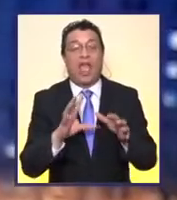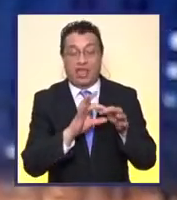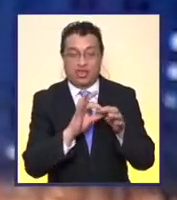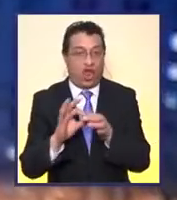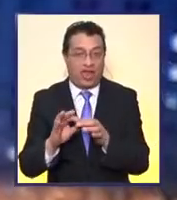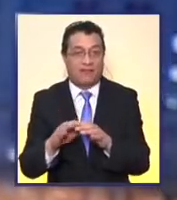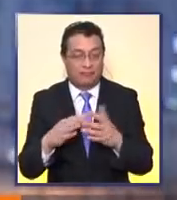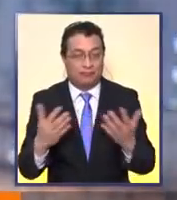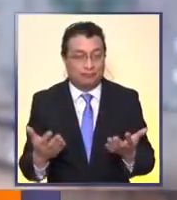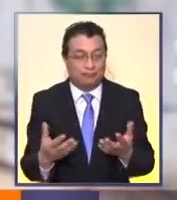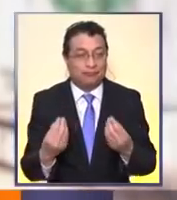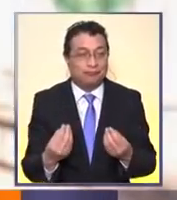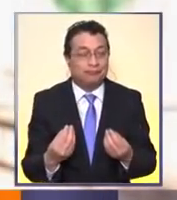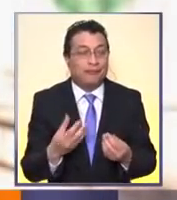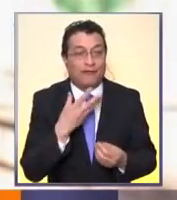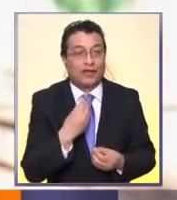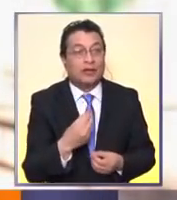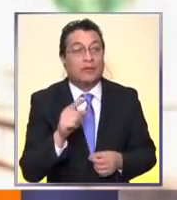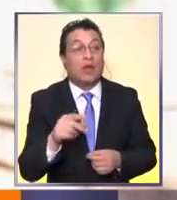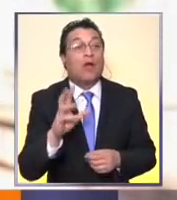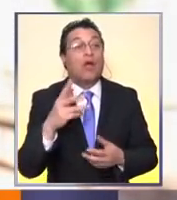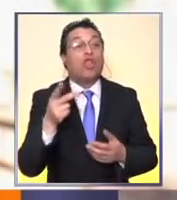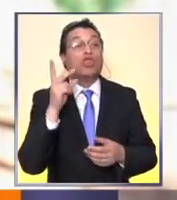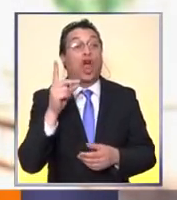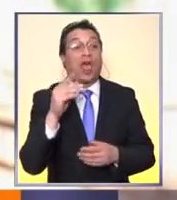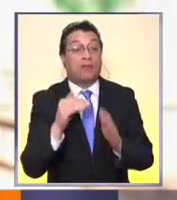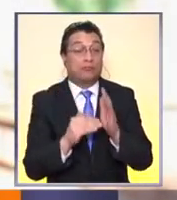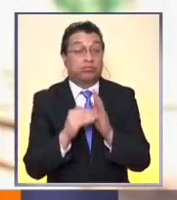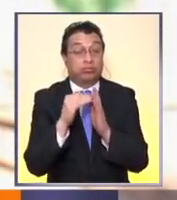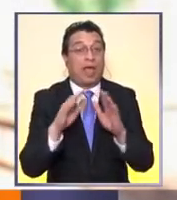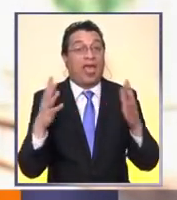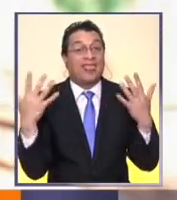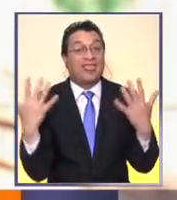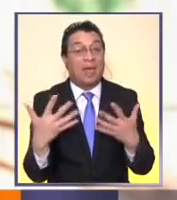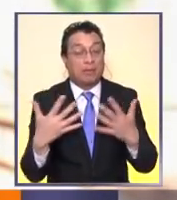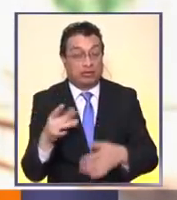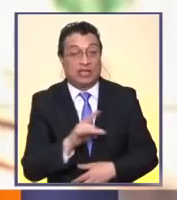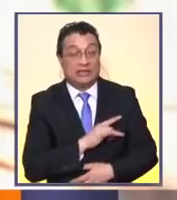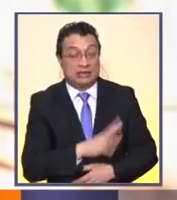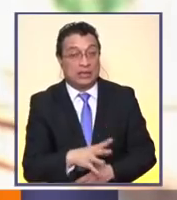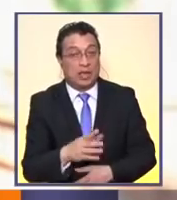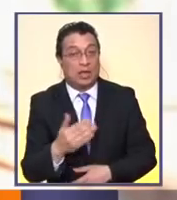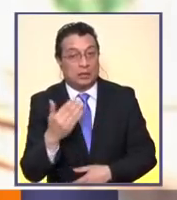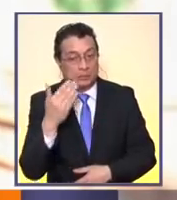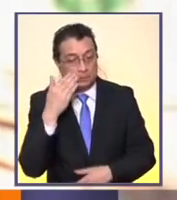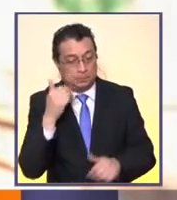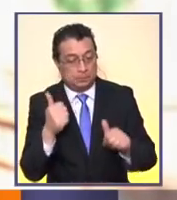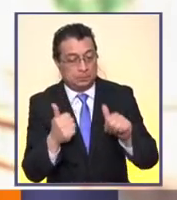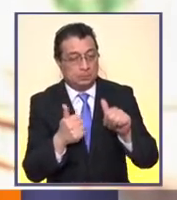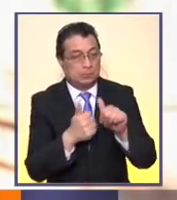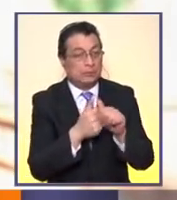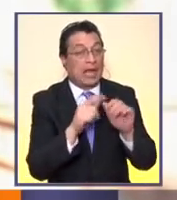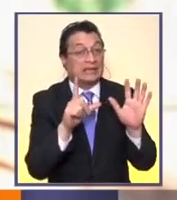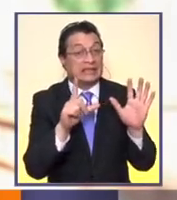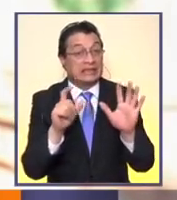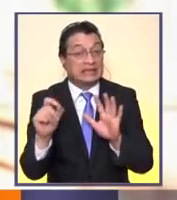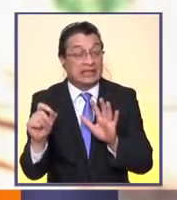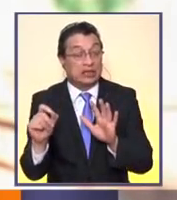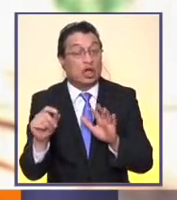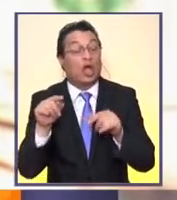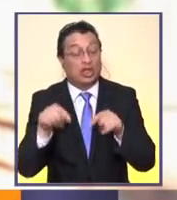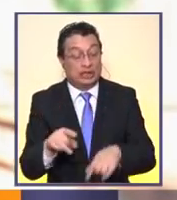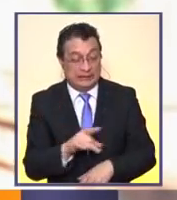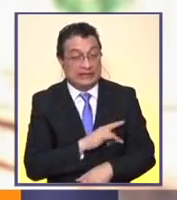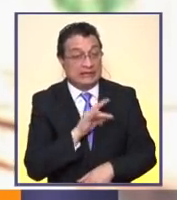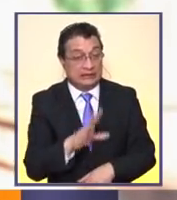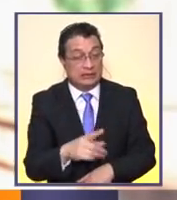mire en sólo 24 horas el dólar subió más de 10 pesos en nuestro país y se acerca a los 700 eso aquí en chile